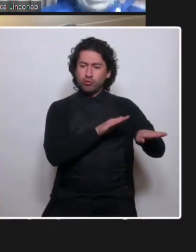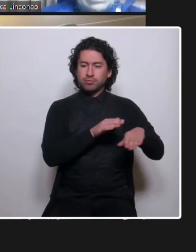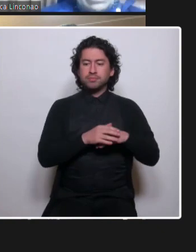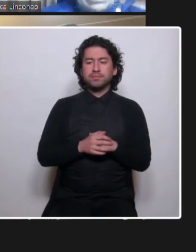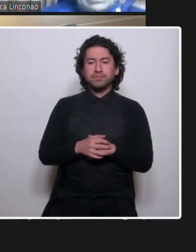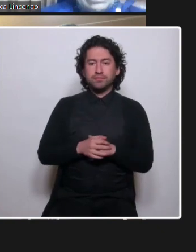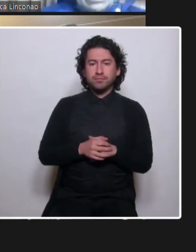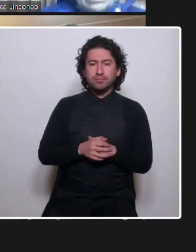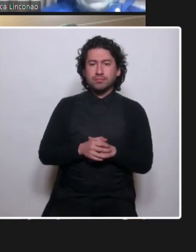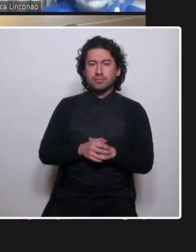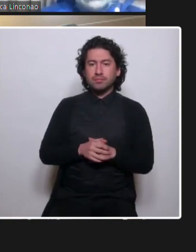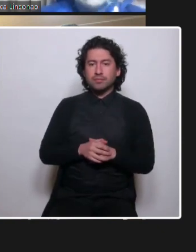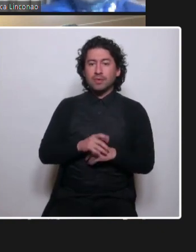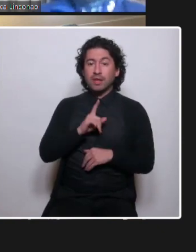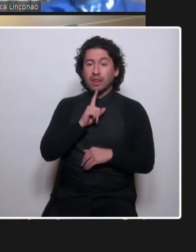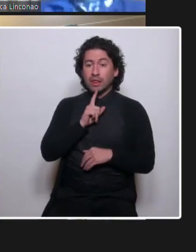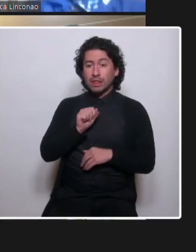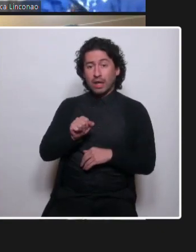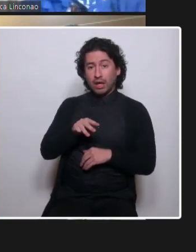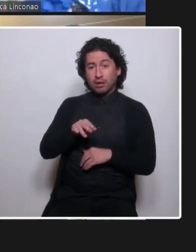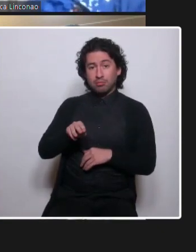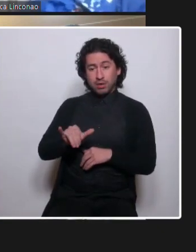Convencional Tami Pustilnik.